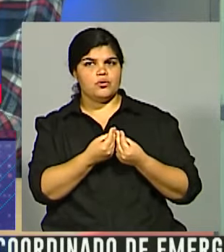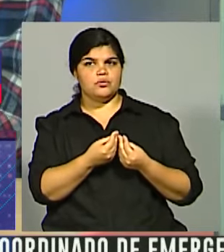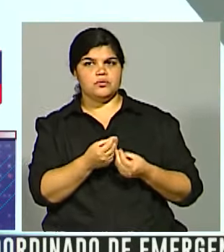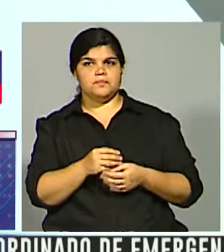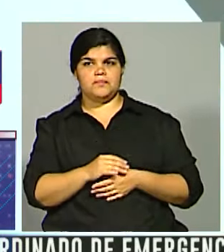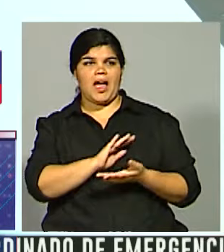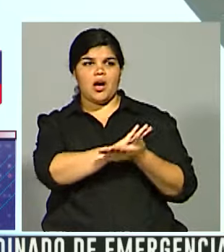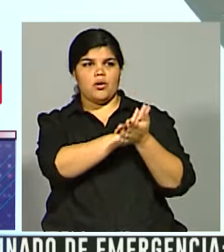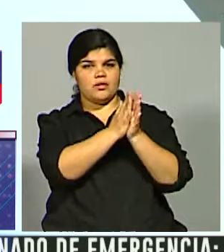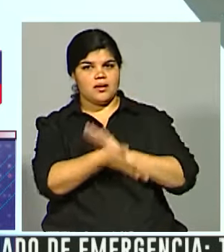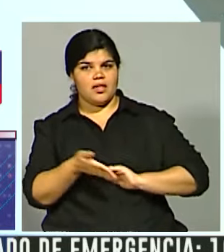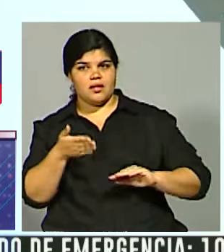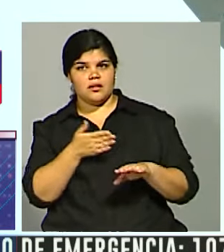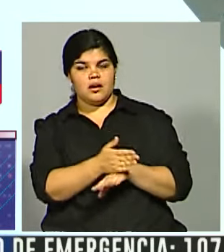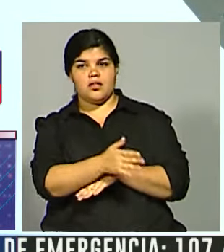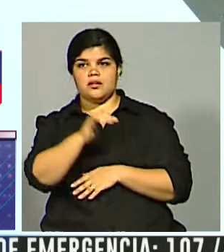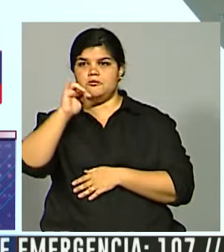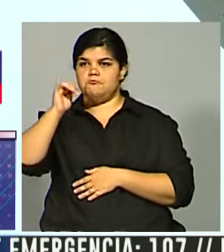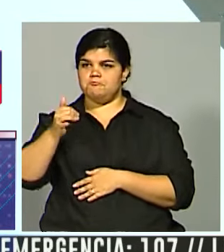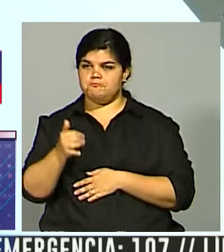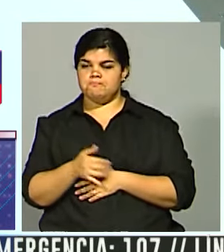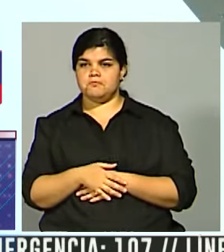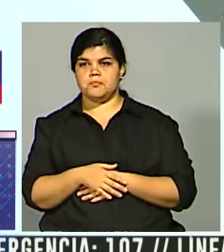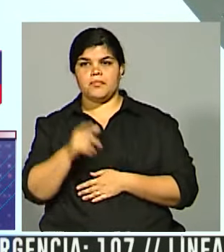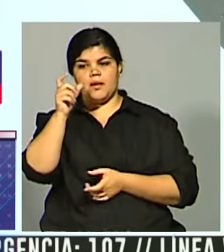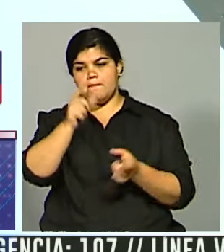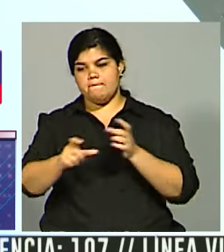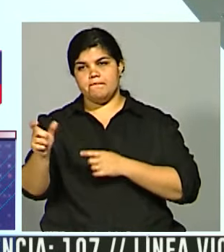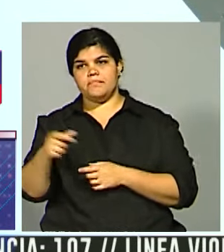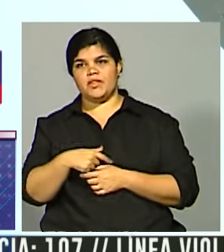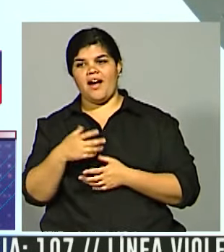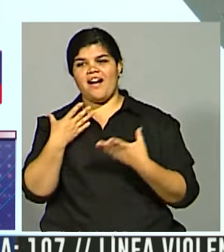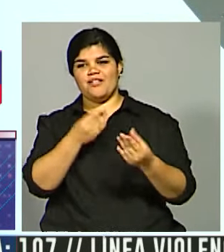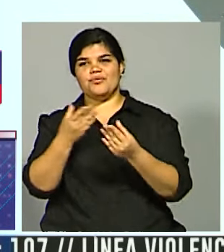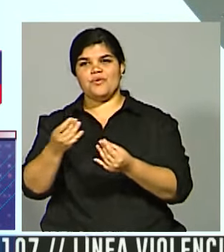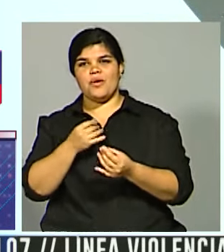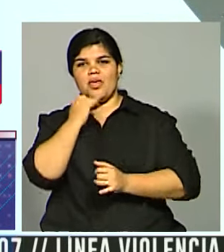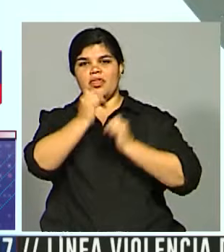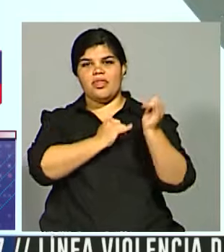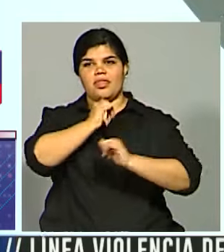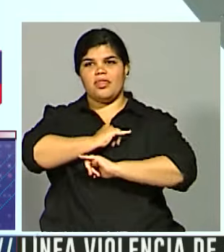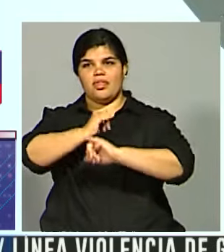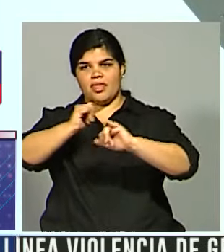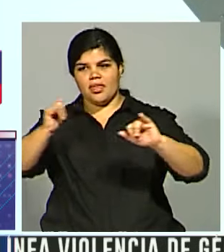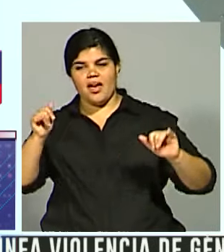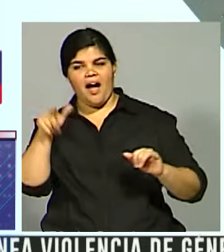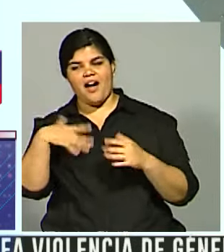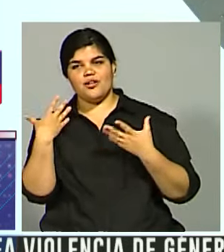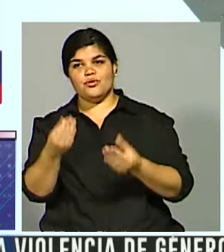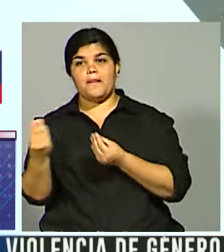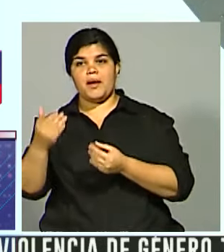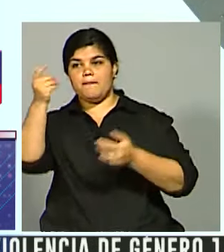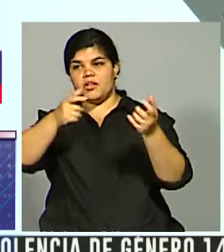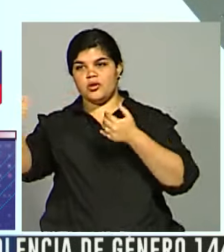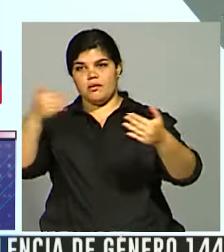por suerte, bueno, ha pegado mucho en la gente. Funciona el boca en boca. Y bueno, eso hace que la gente venga, que